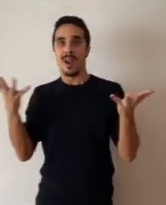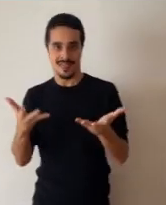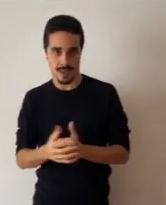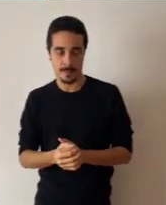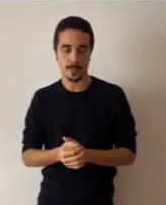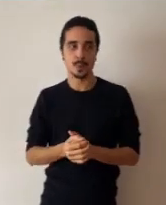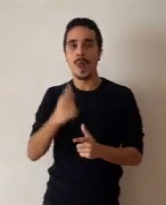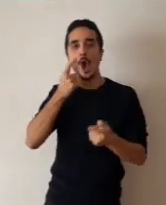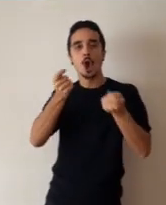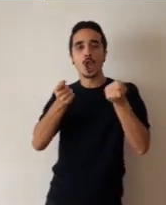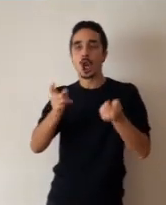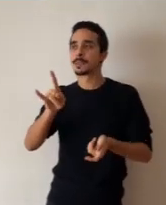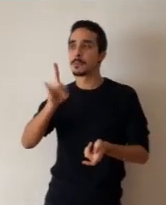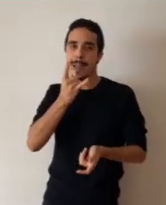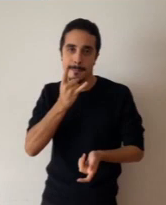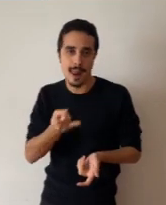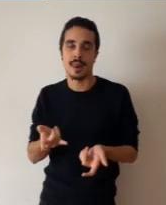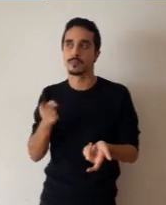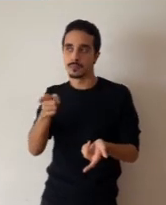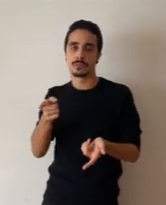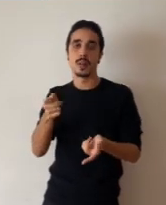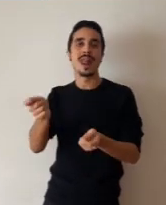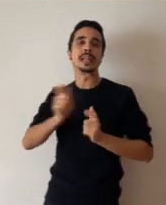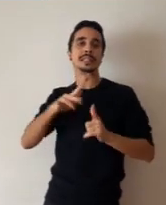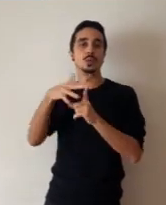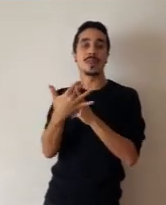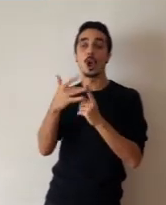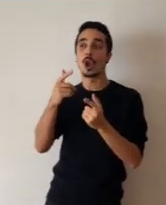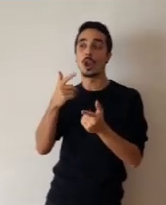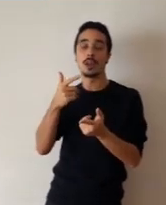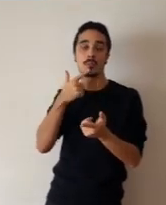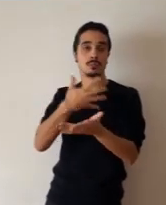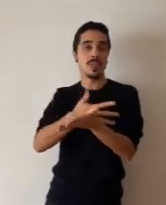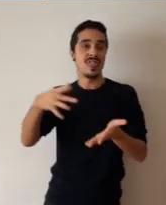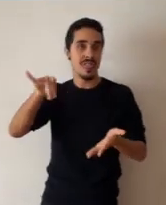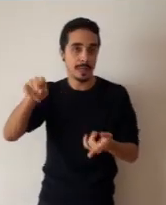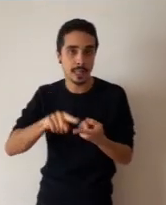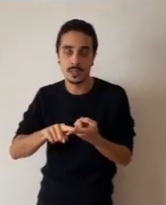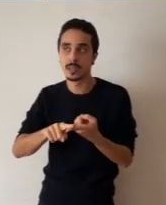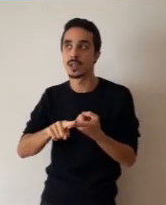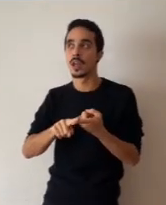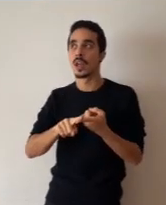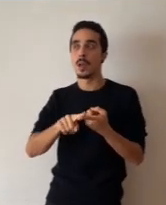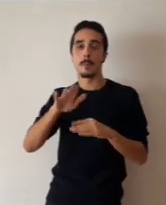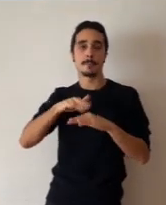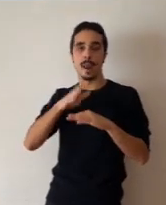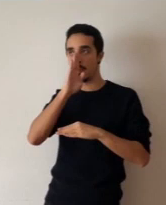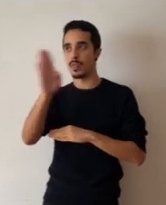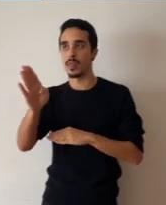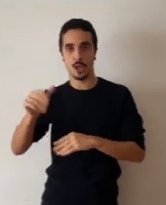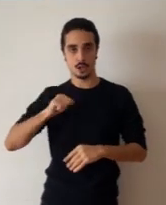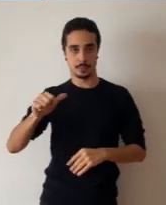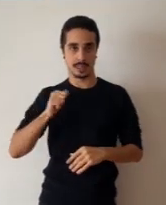repetidas, malos controles, o todas aquellas situaciones que pueden llevar a una persona con diabetes a acudir